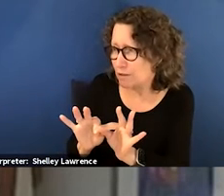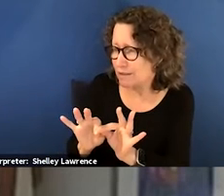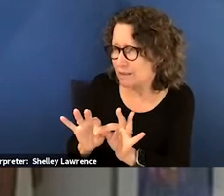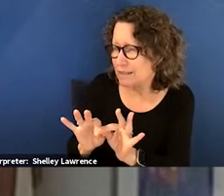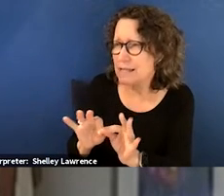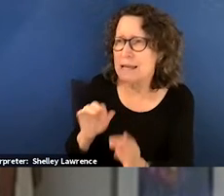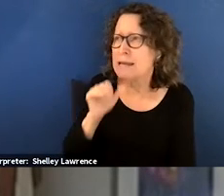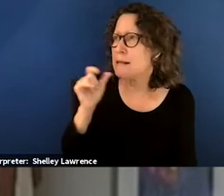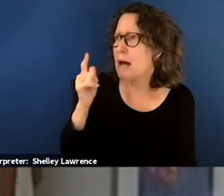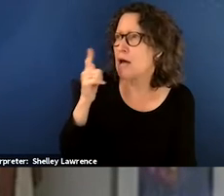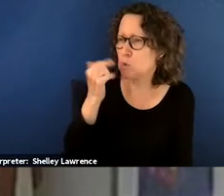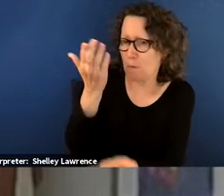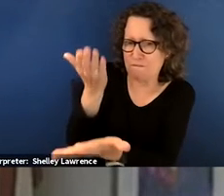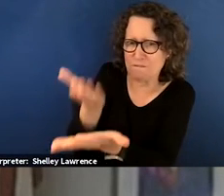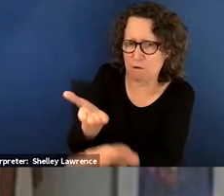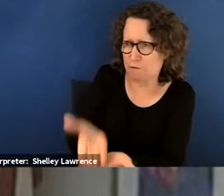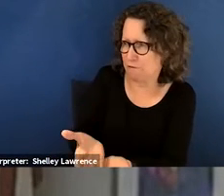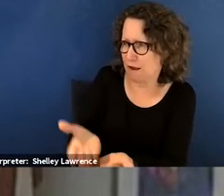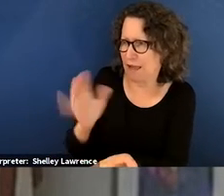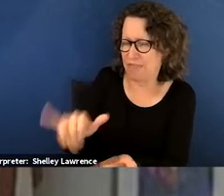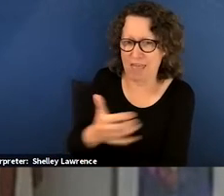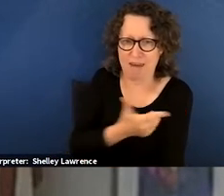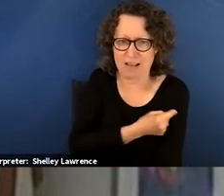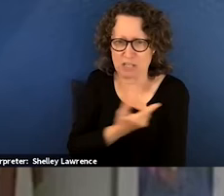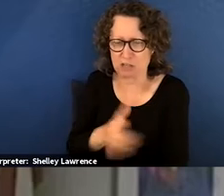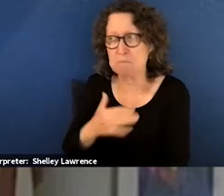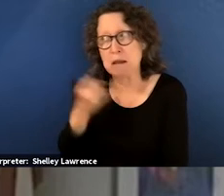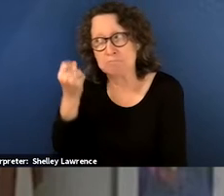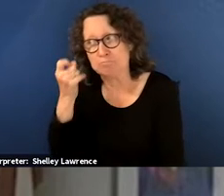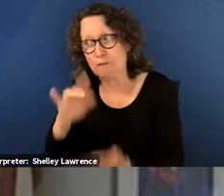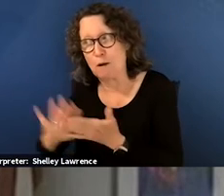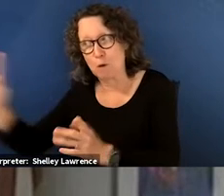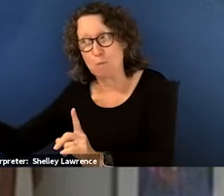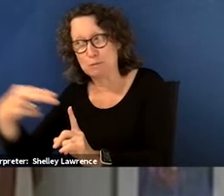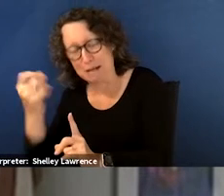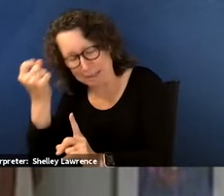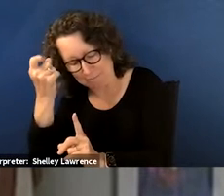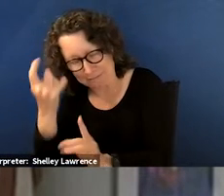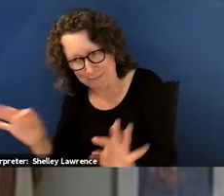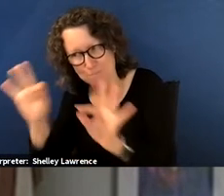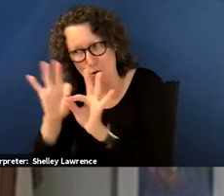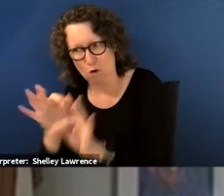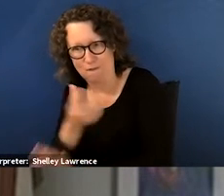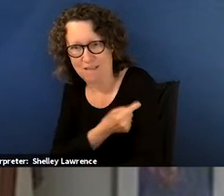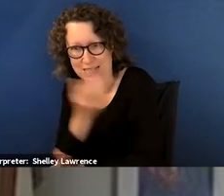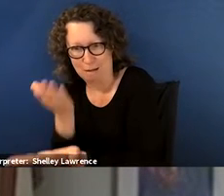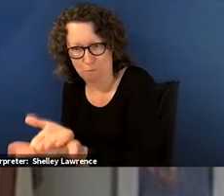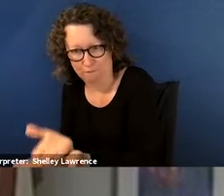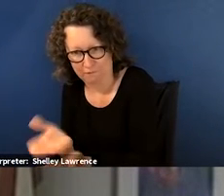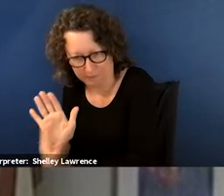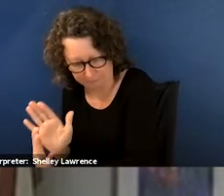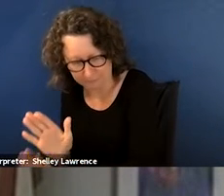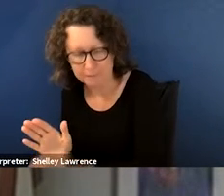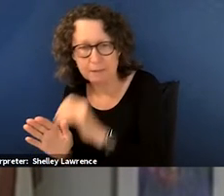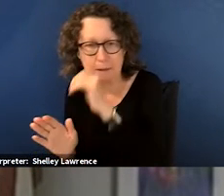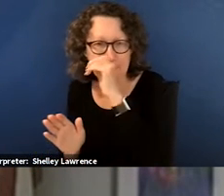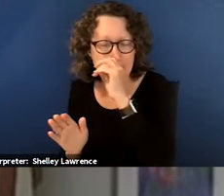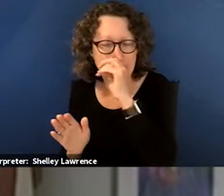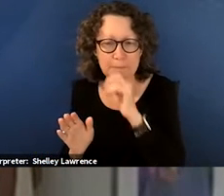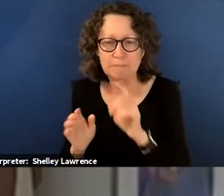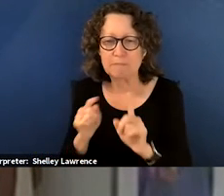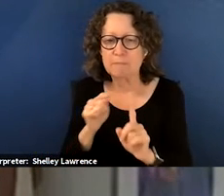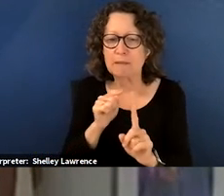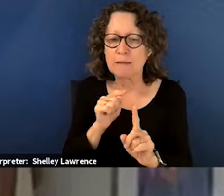Entonces, sí, nada más quería yo como recalcar, no para verificar la vacunación, pero entiendo que para su propósito